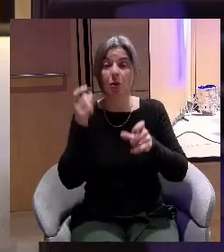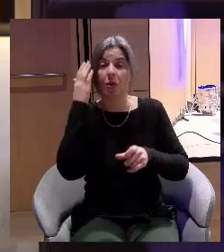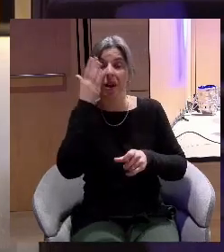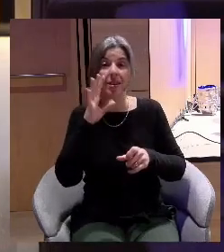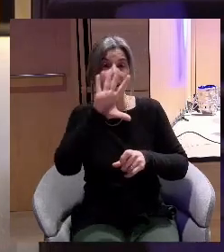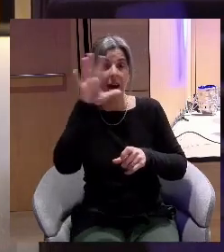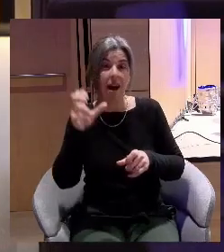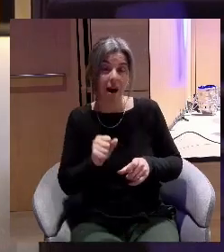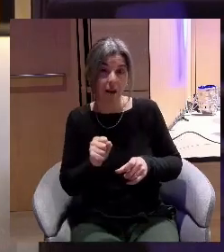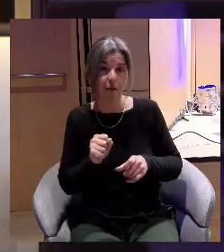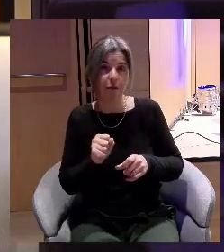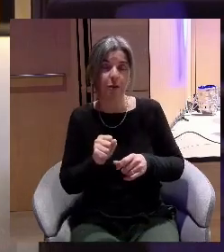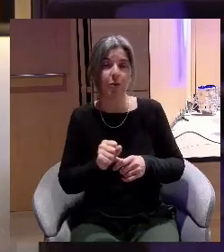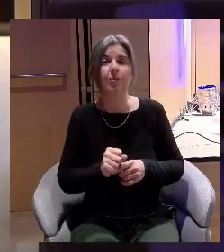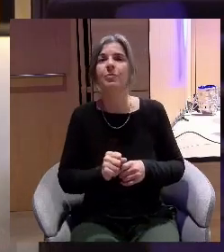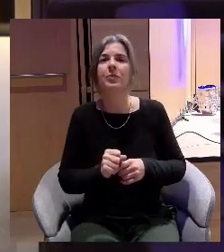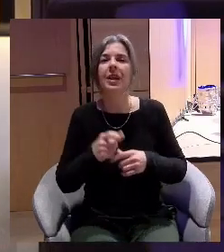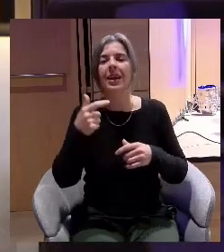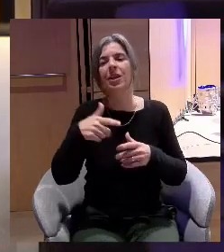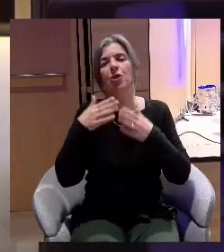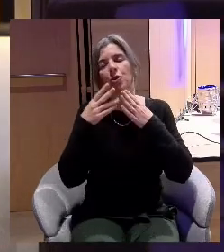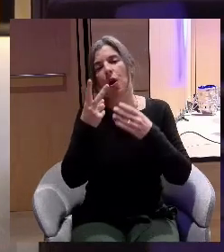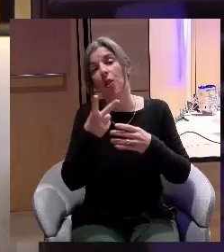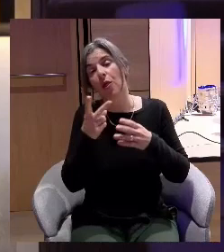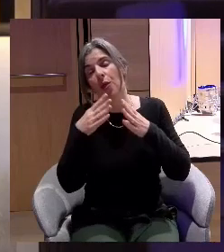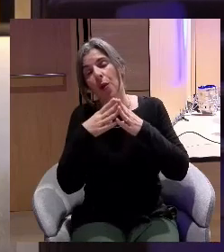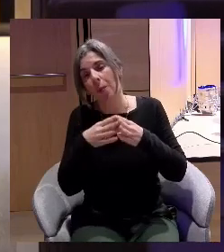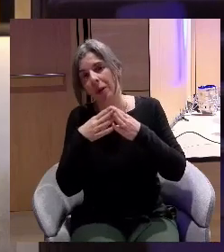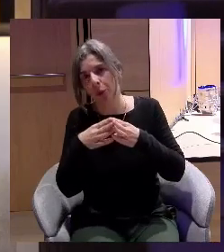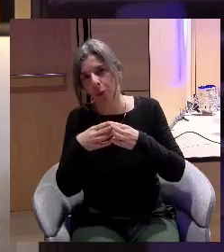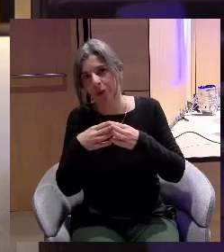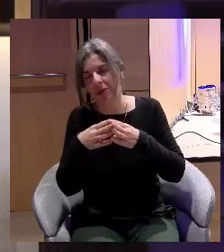dos preguntas para el exponente. Primero,